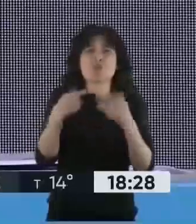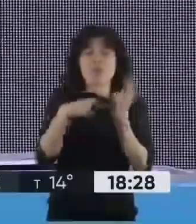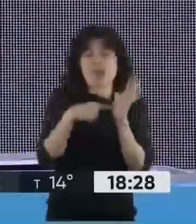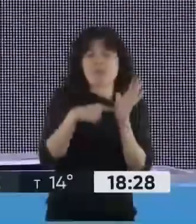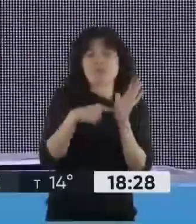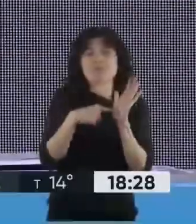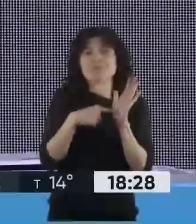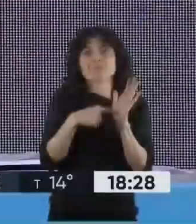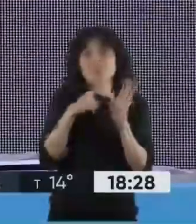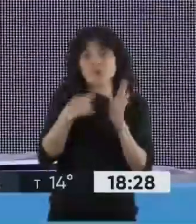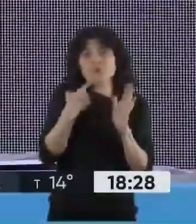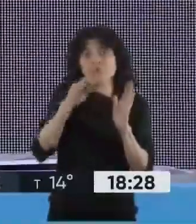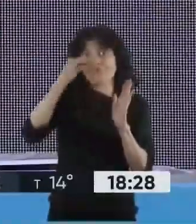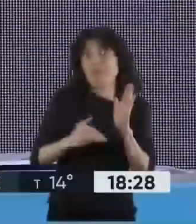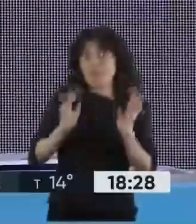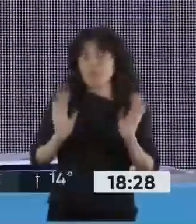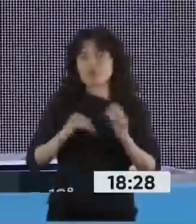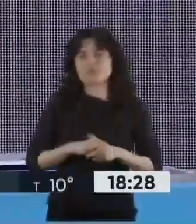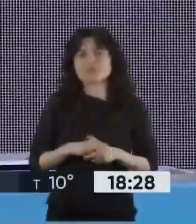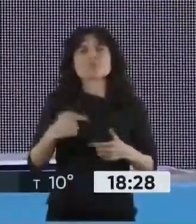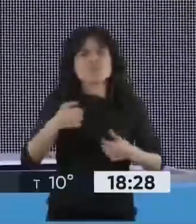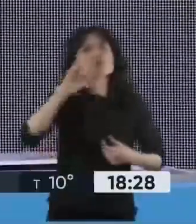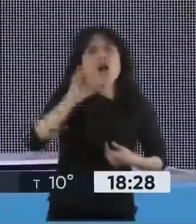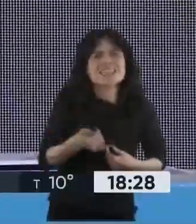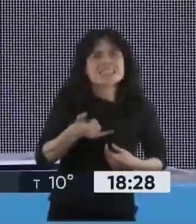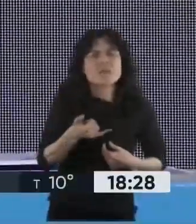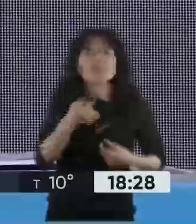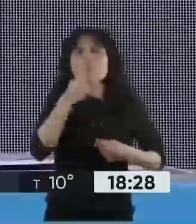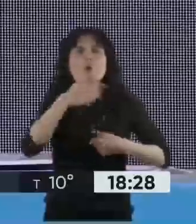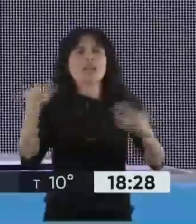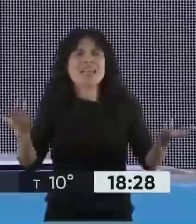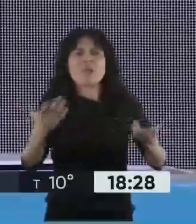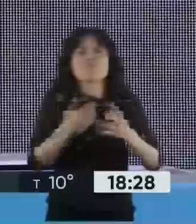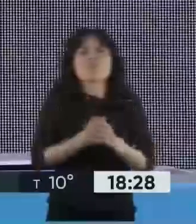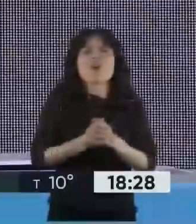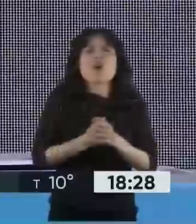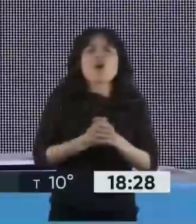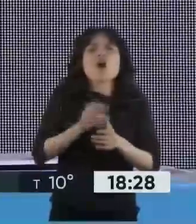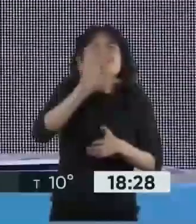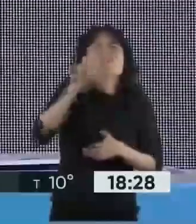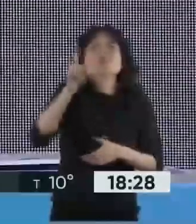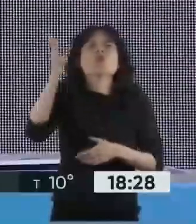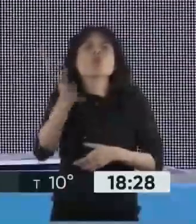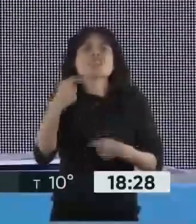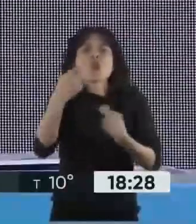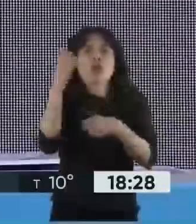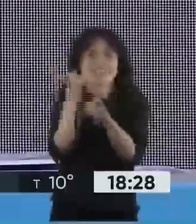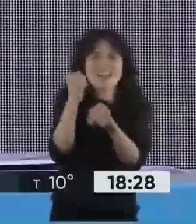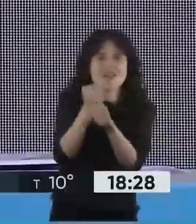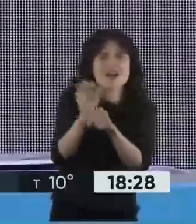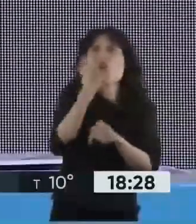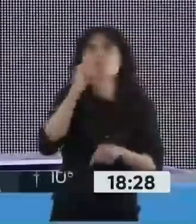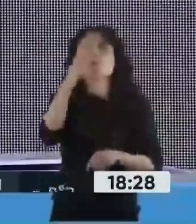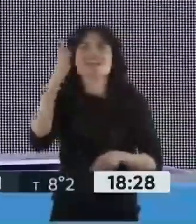Yo puedo admitir que cuando hay una remuneración fuerte al trabajo del 51 y el 49